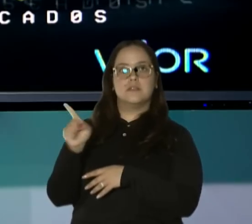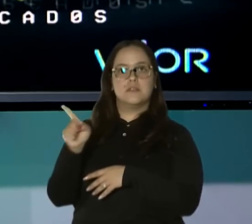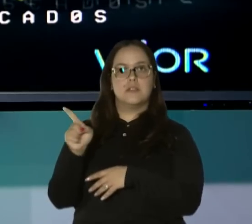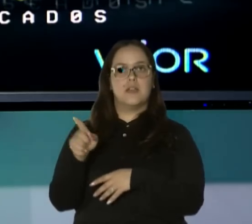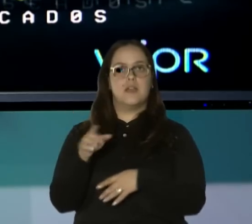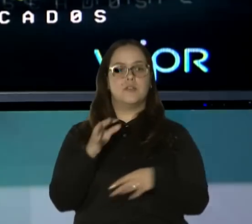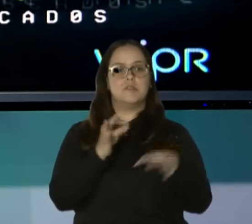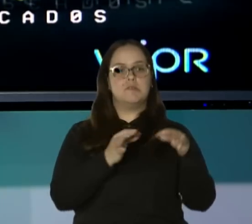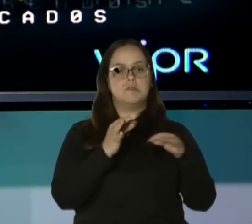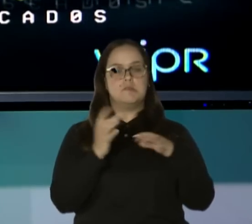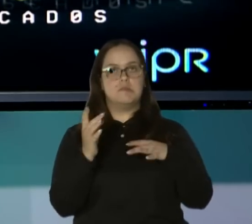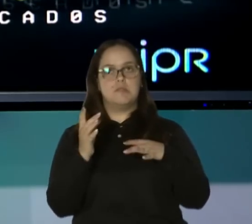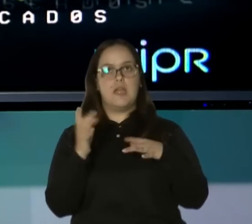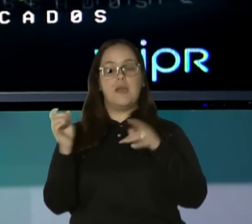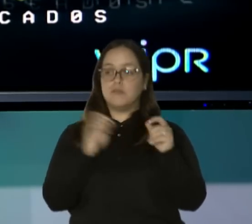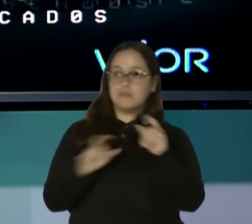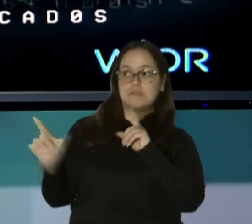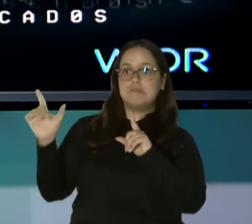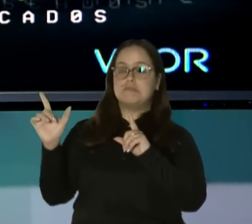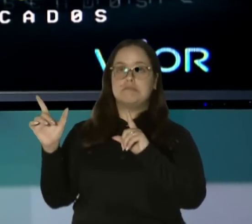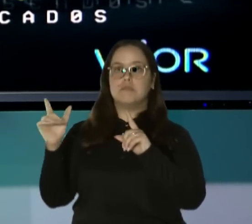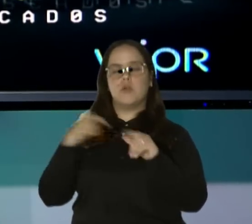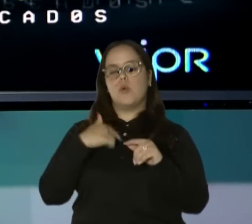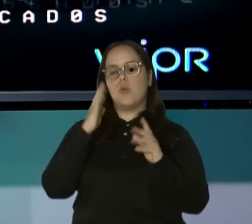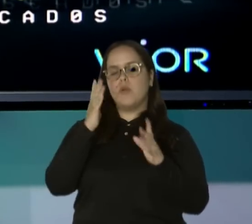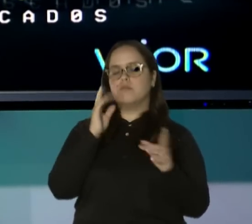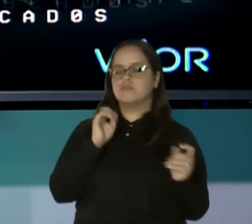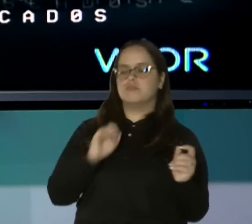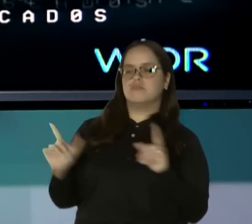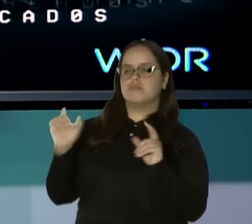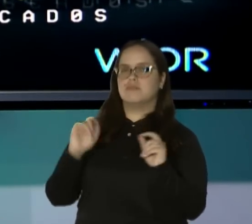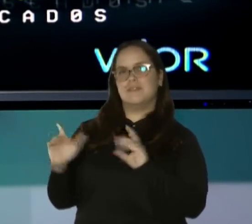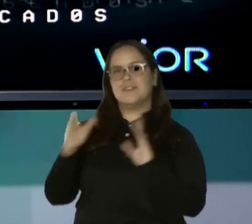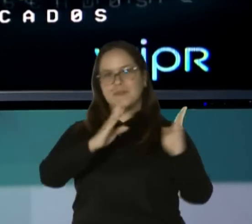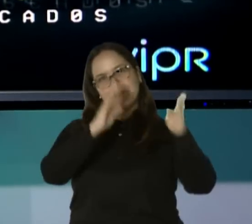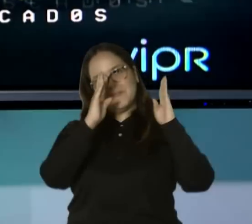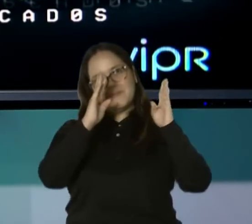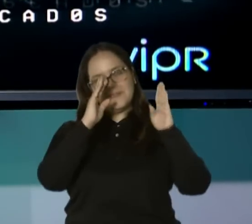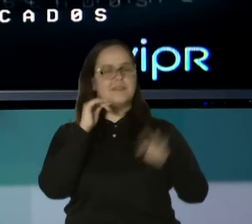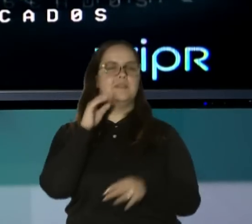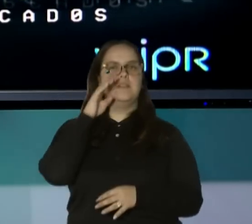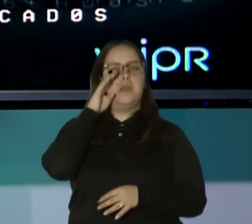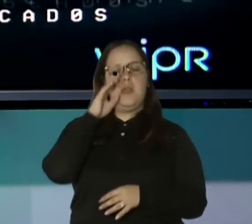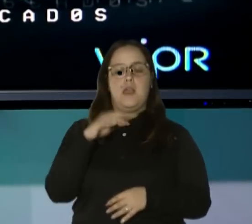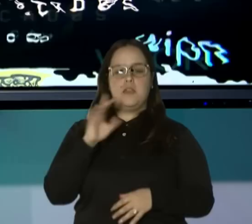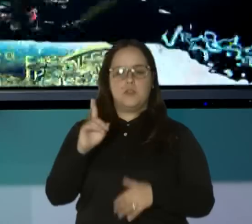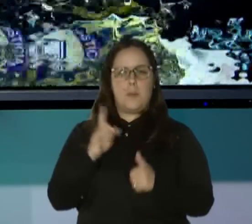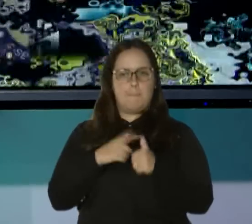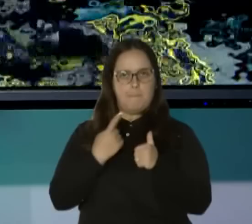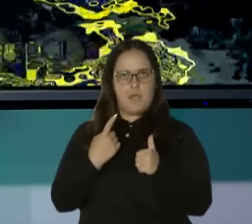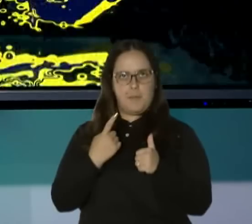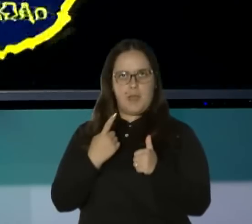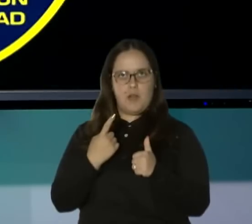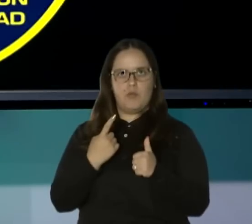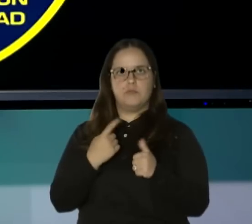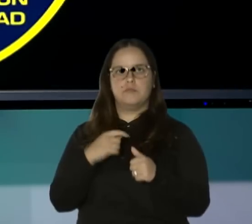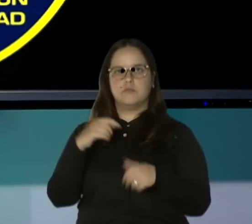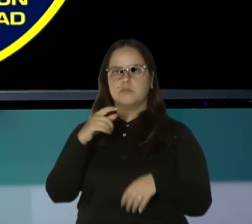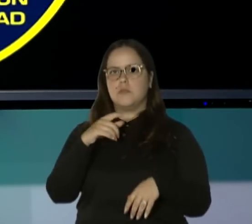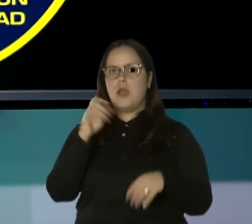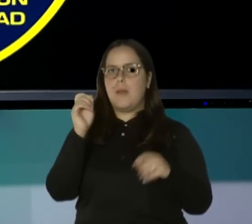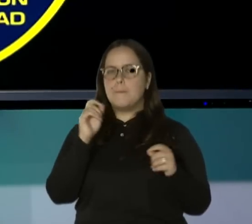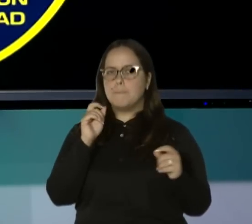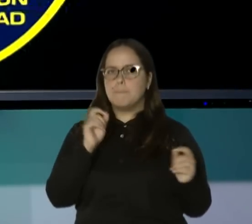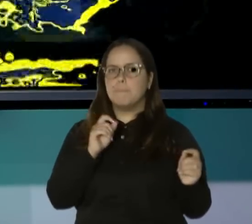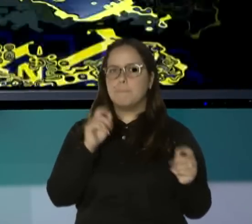presentando este servidor, estar entonces brindándolos a ustedes. Así que presten mucha atención al mismo. Pero vamos primero con la persona que tiene orden de arresto a